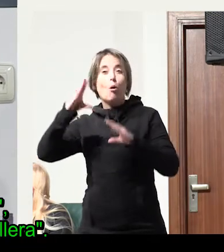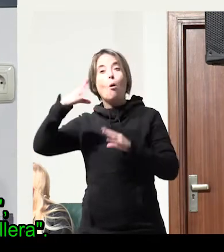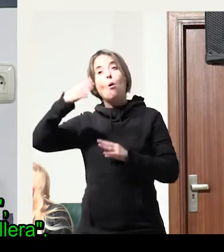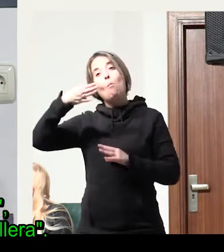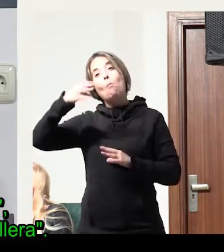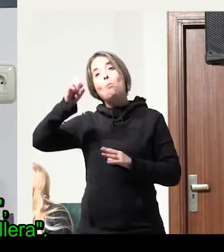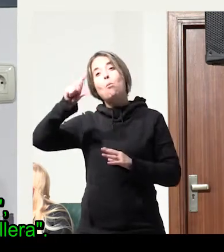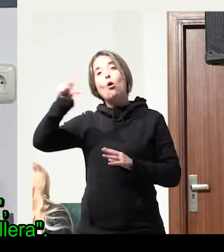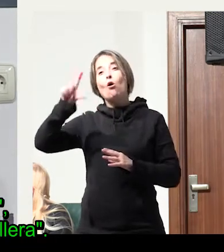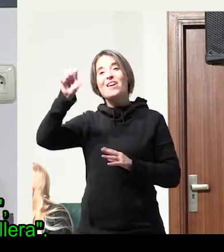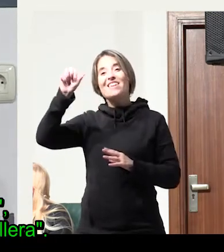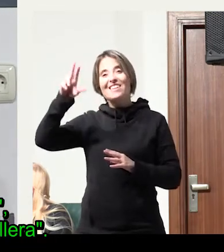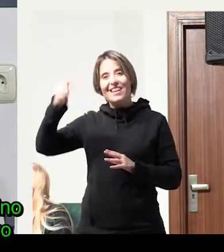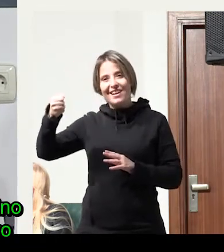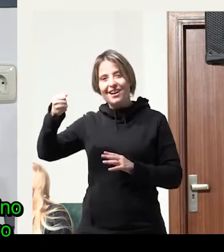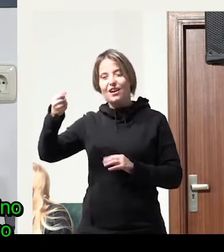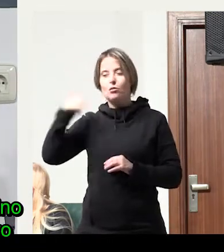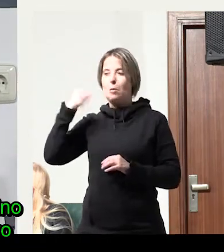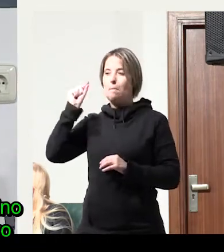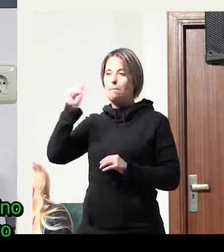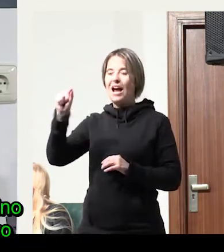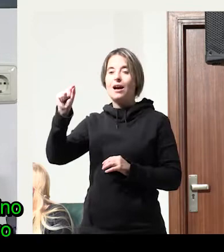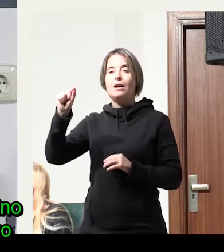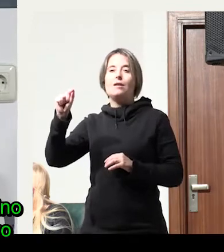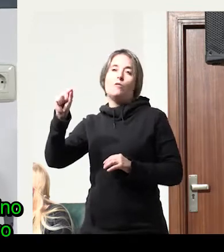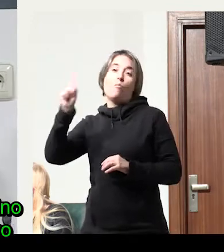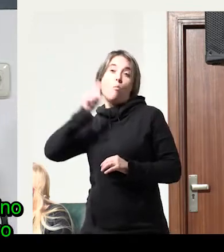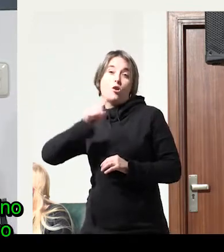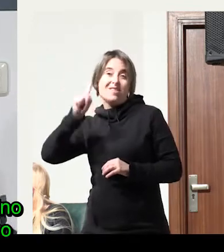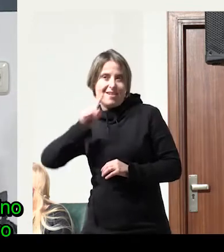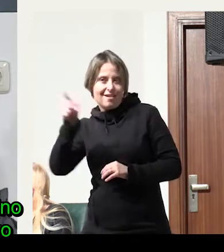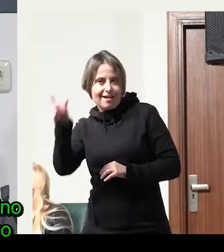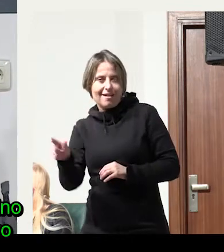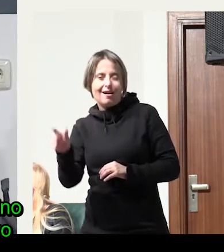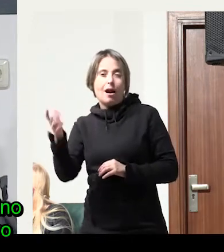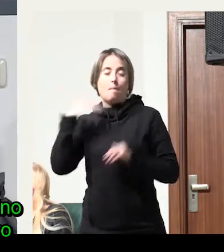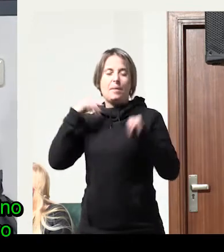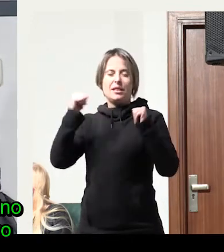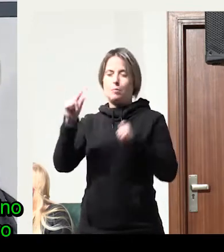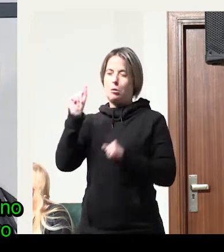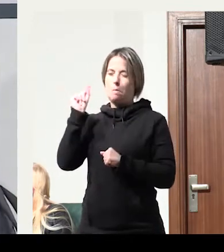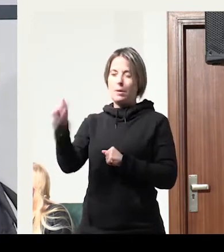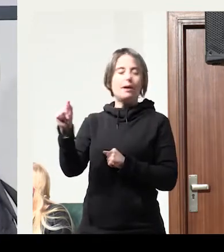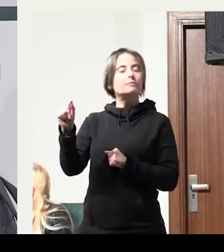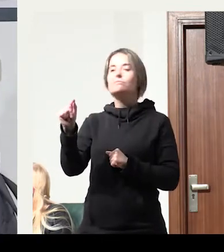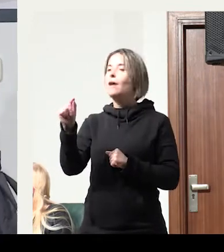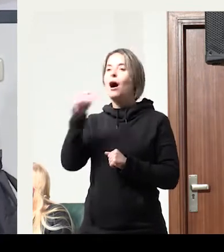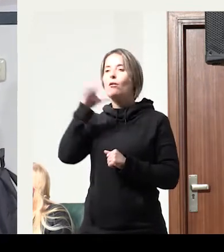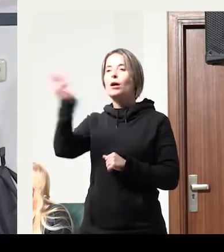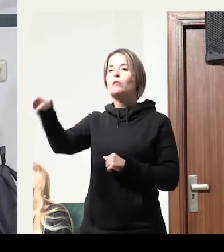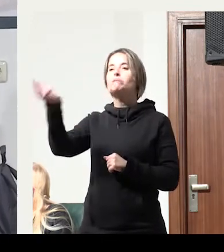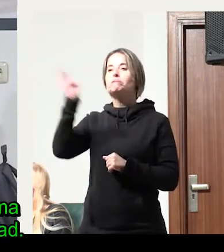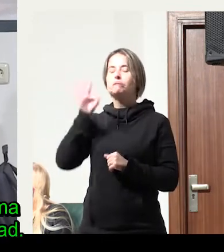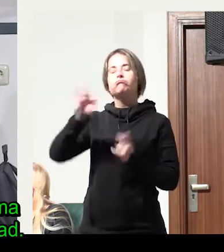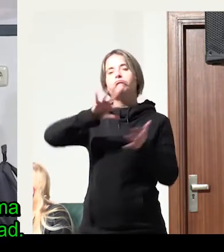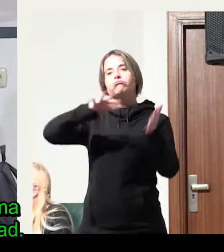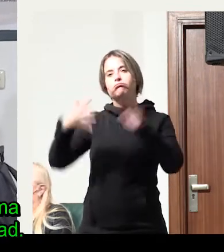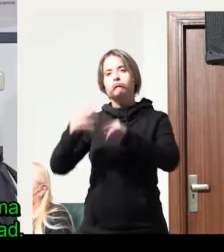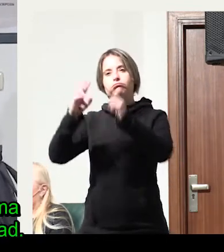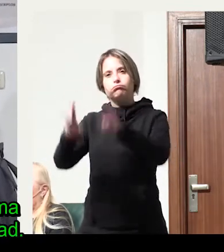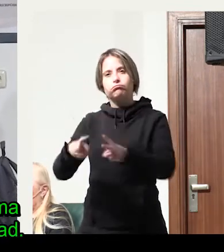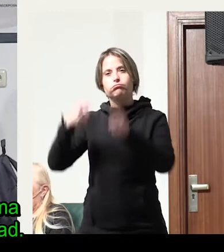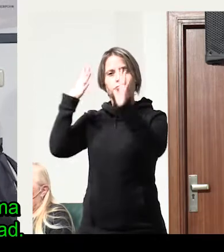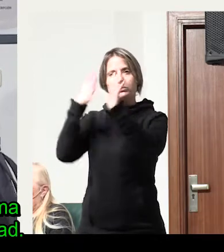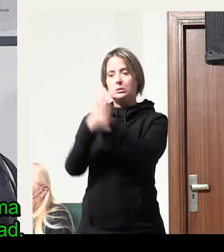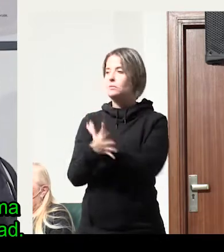lesbiana, pero muchas veces se utiliza boyera. Boyera también era un término que al principio era peyorativo y que se ha resignificado y que se utiliza, como ya digo, como